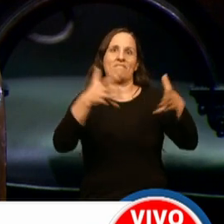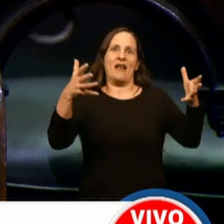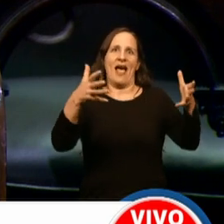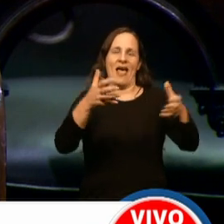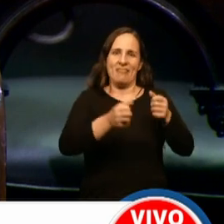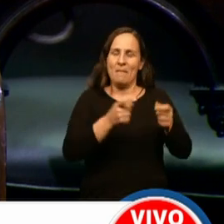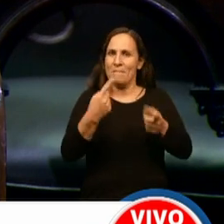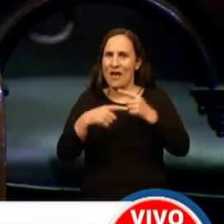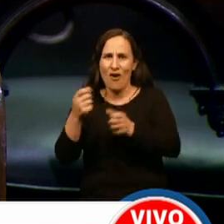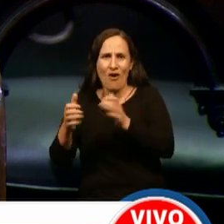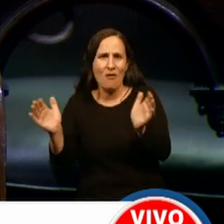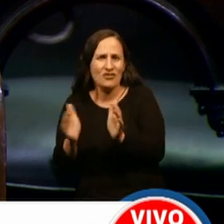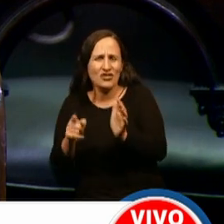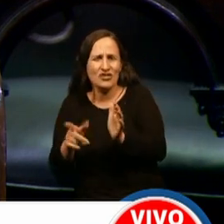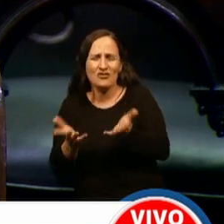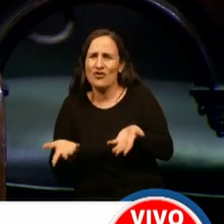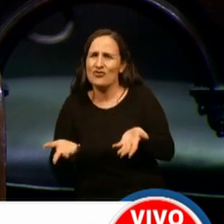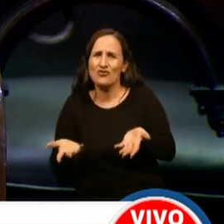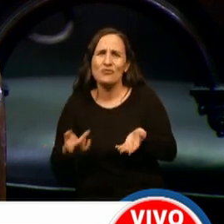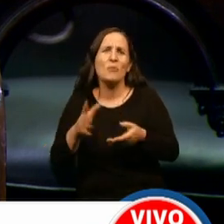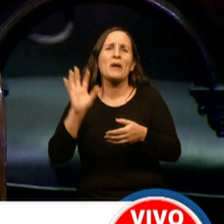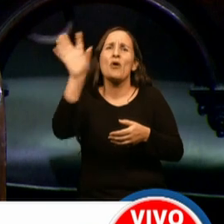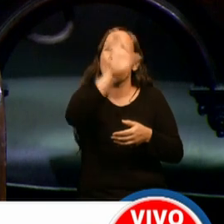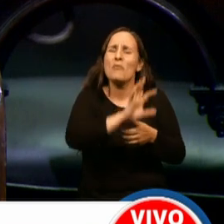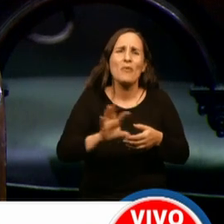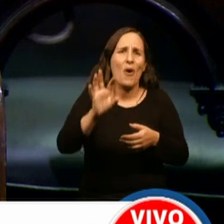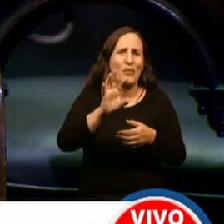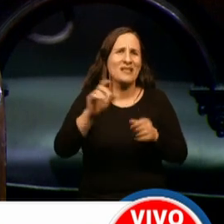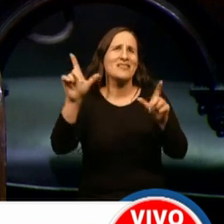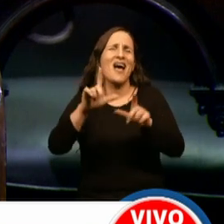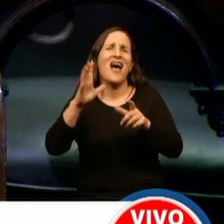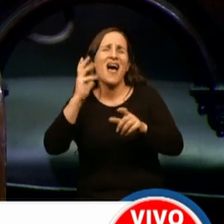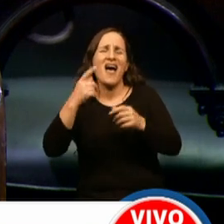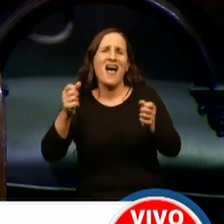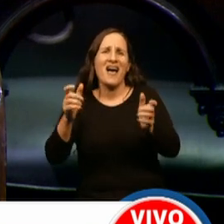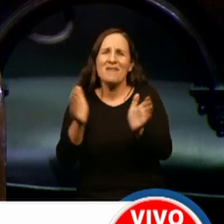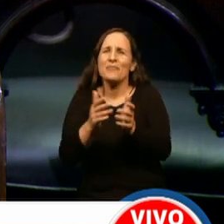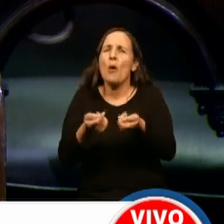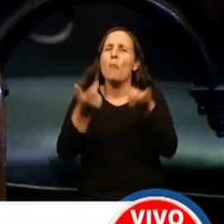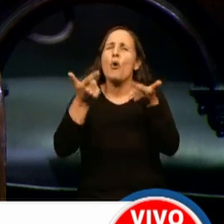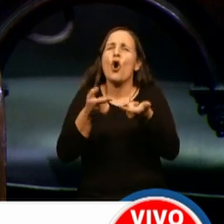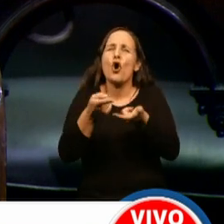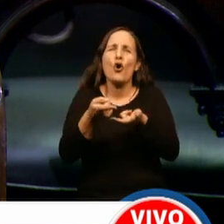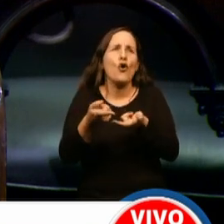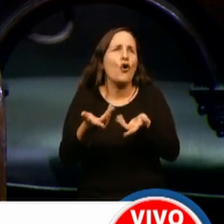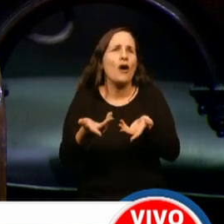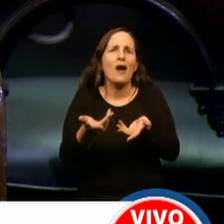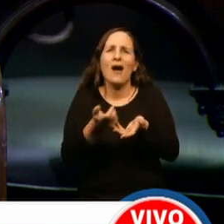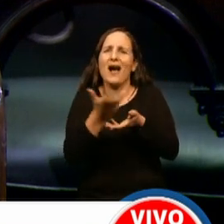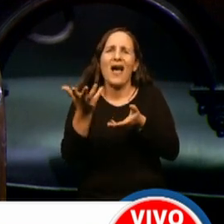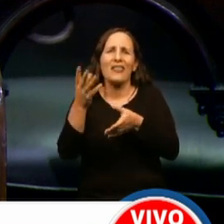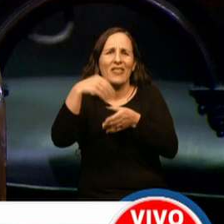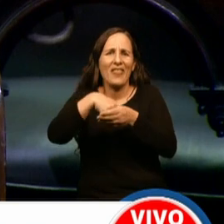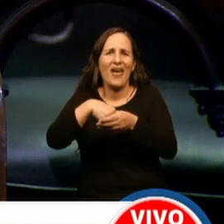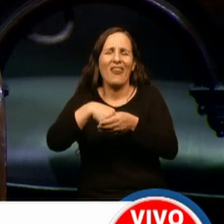cumplir para los medios chicos para los medios del interior para los medios con poca cantidad de